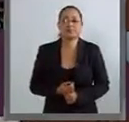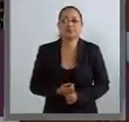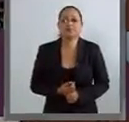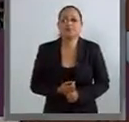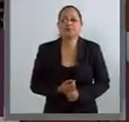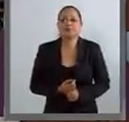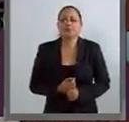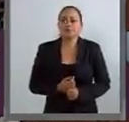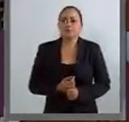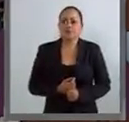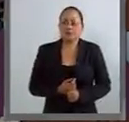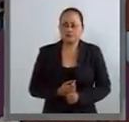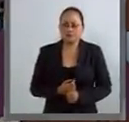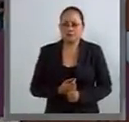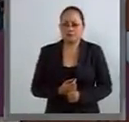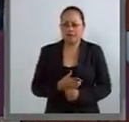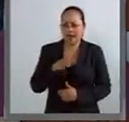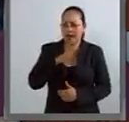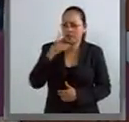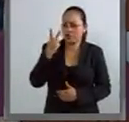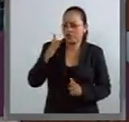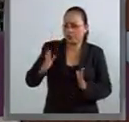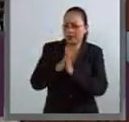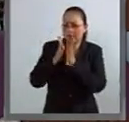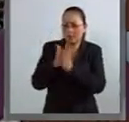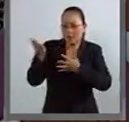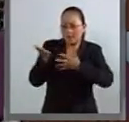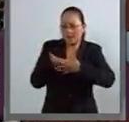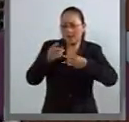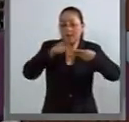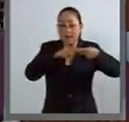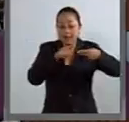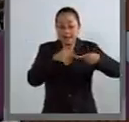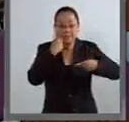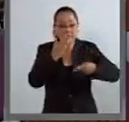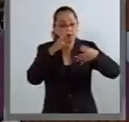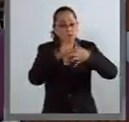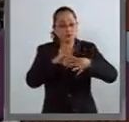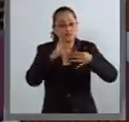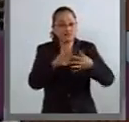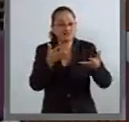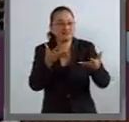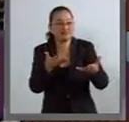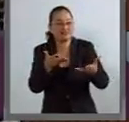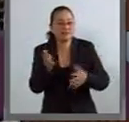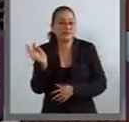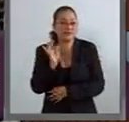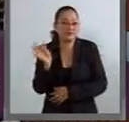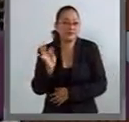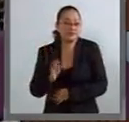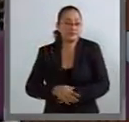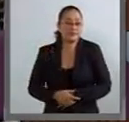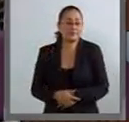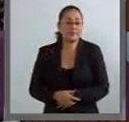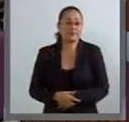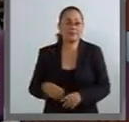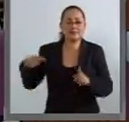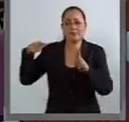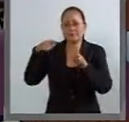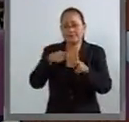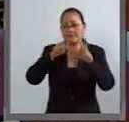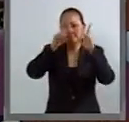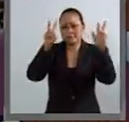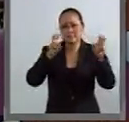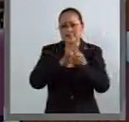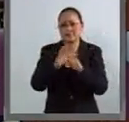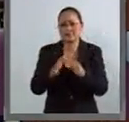Yo quisiera, ya que tendremos 2 intervenciones, en esta primera intervención quizás me centraría